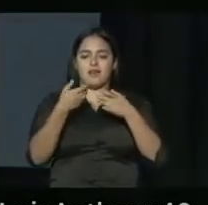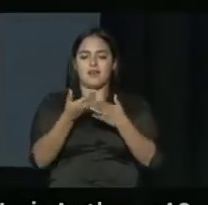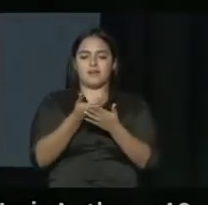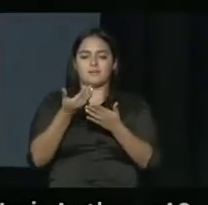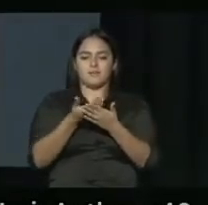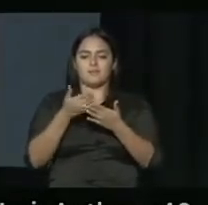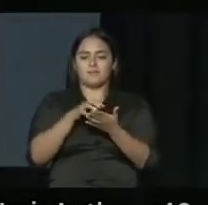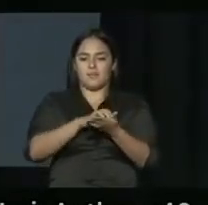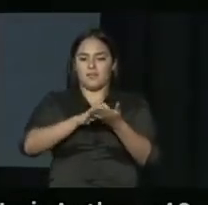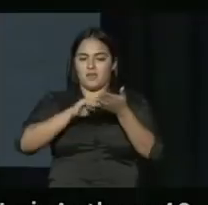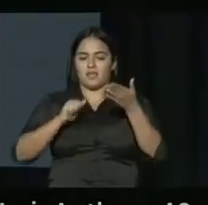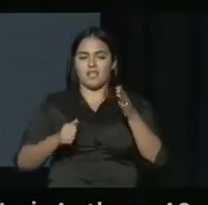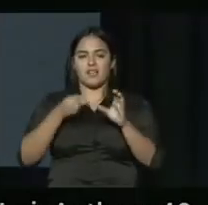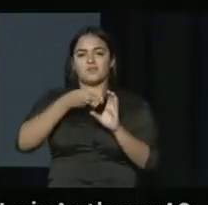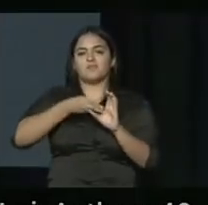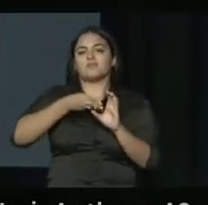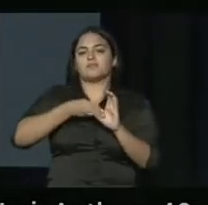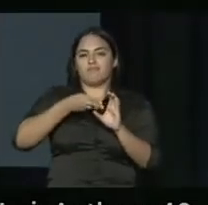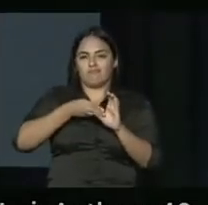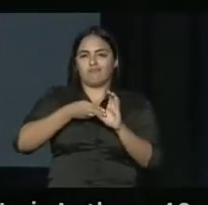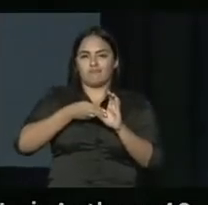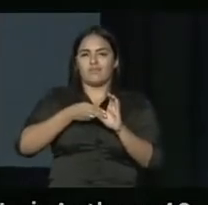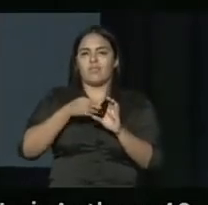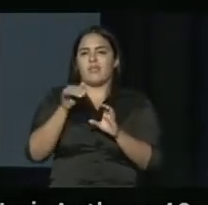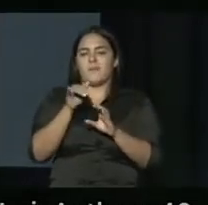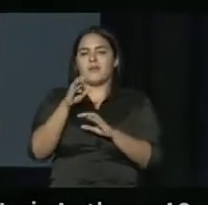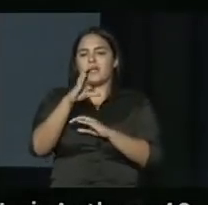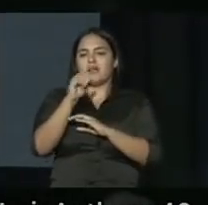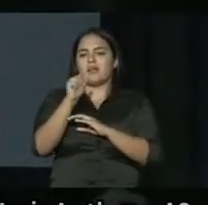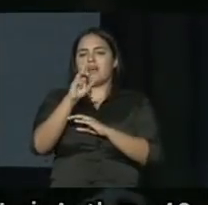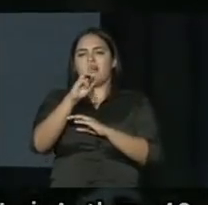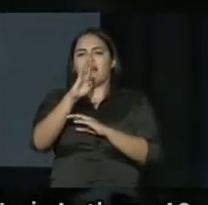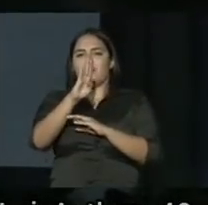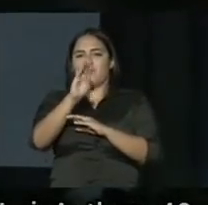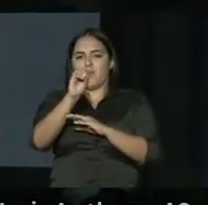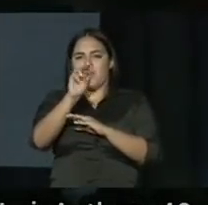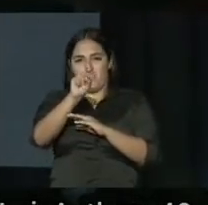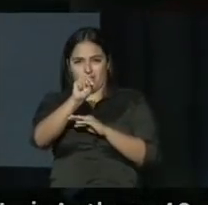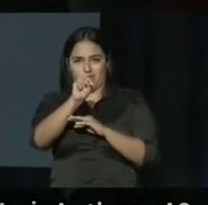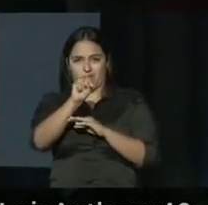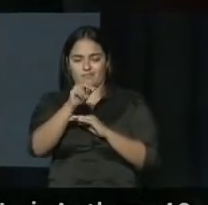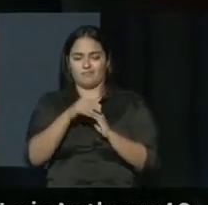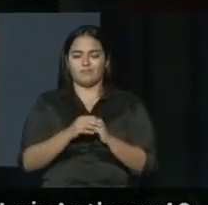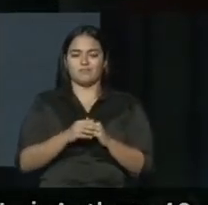los combustibles fósiles como el petróleo y el carbón.